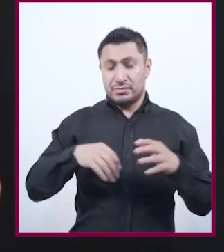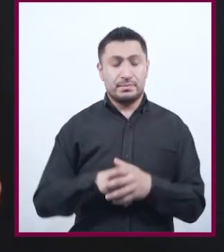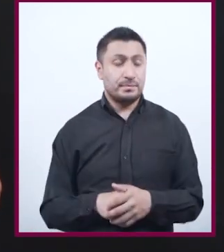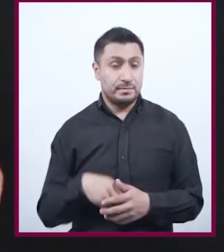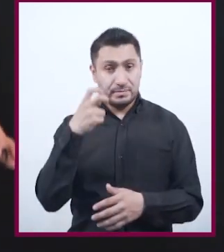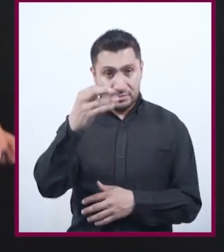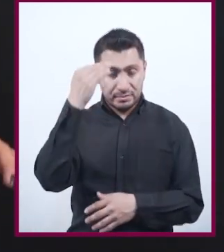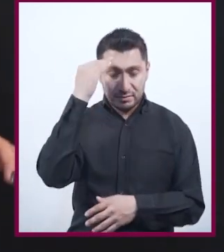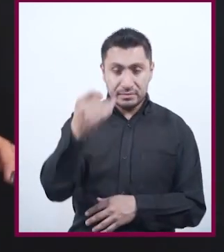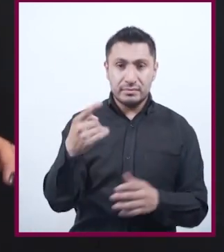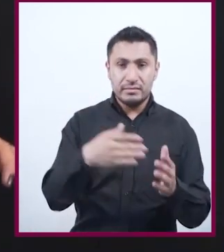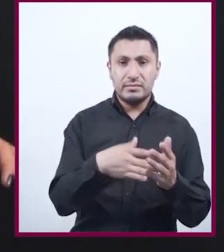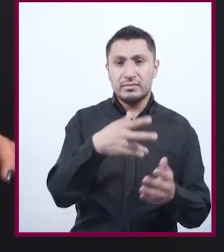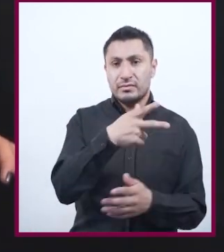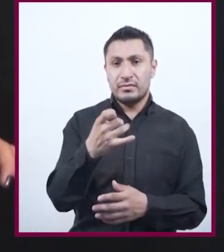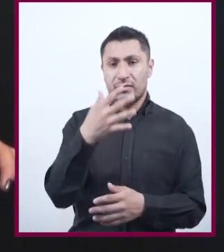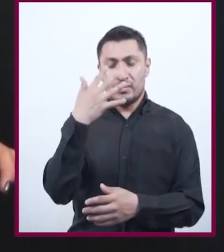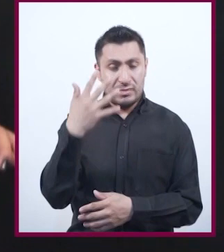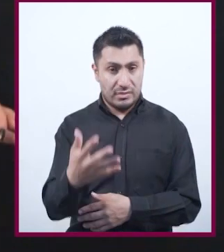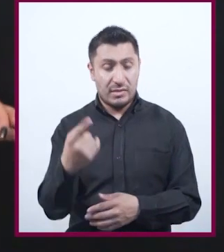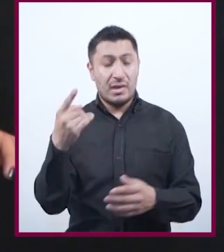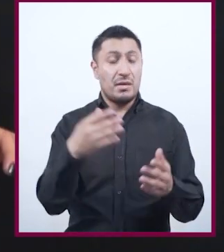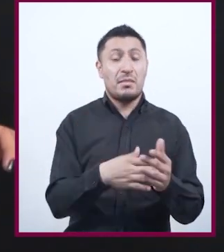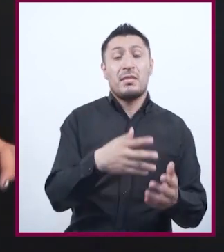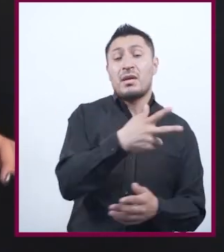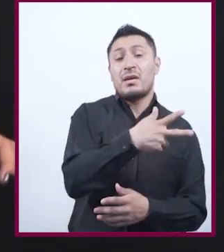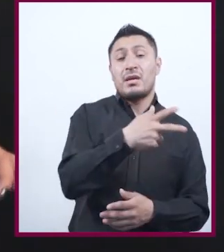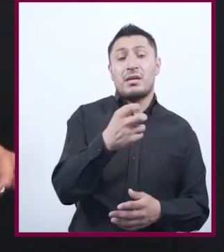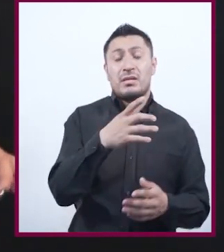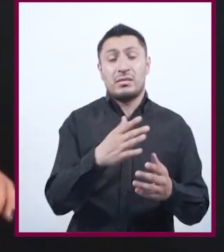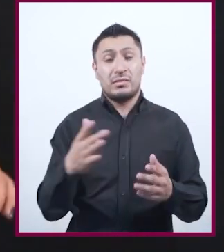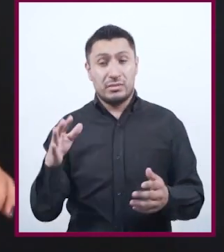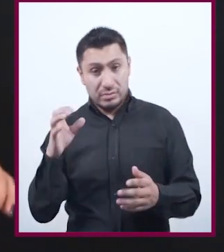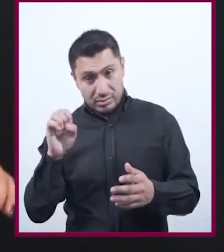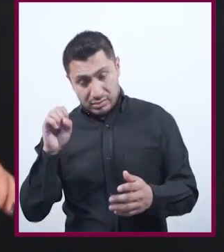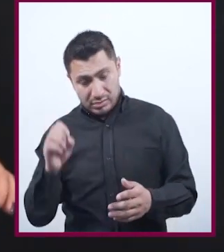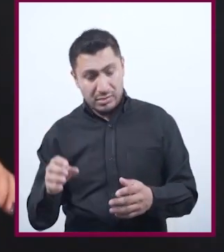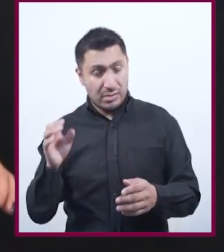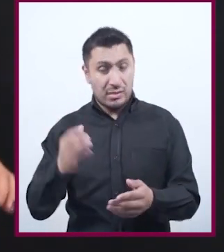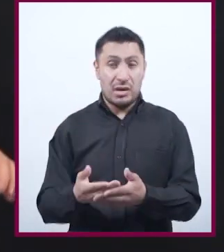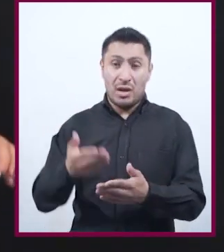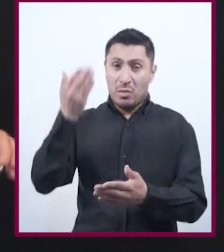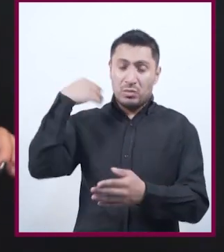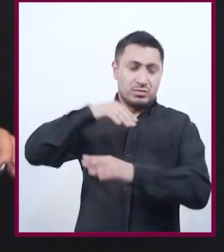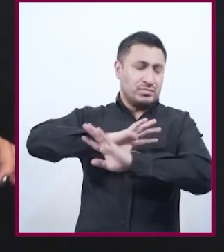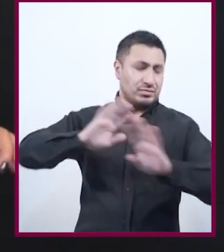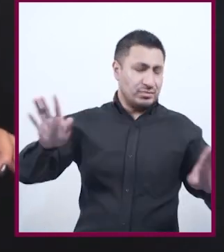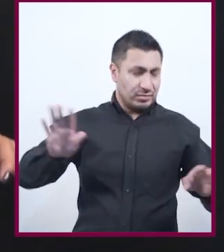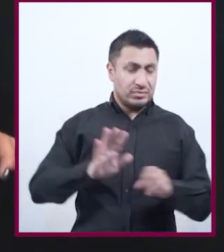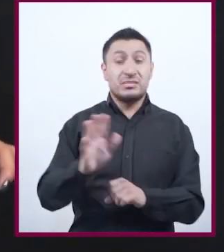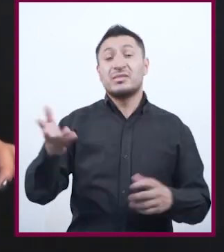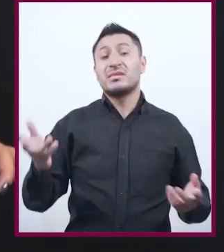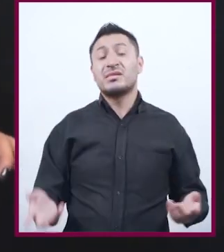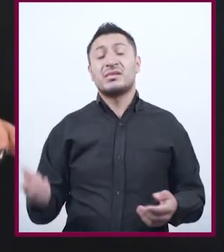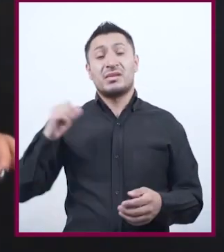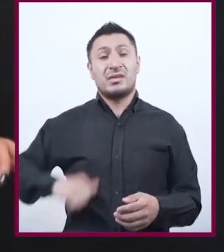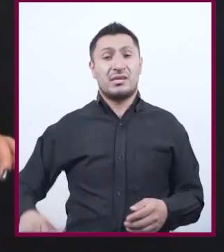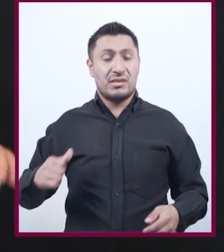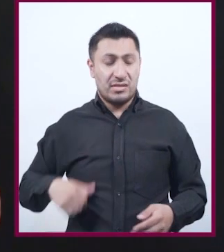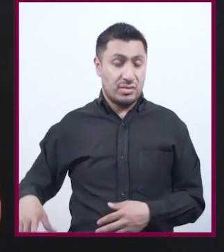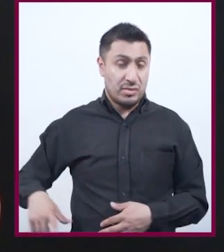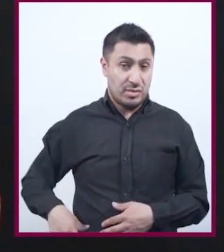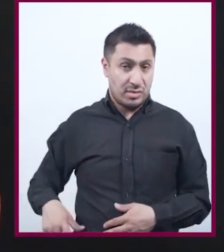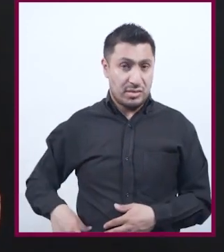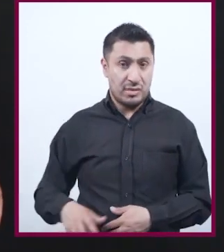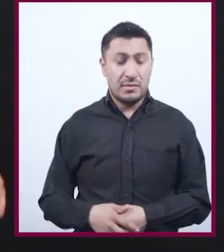partir de este momento, entre 1855 y 1860, quedó atrás lo que algunos han dado a llamar el